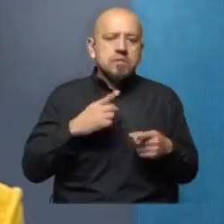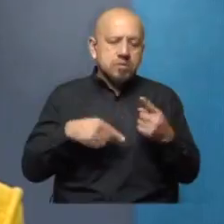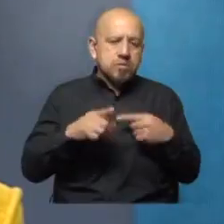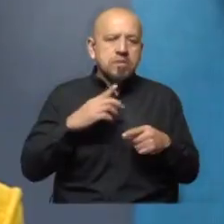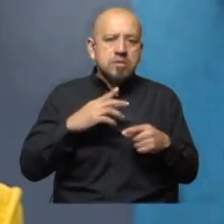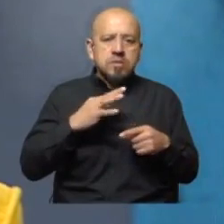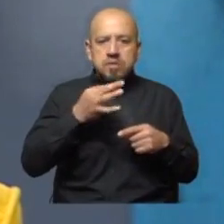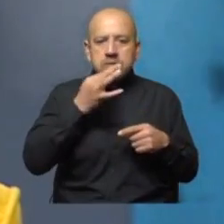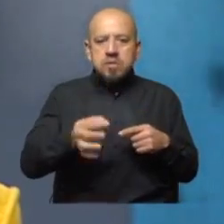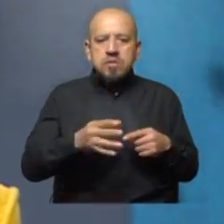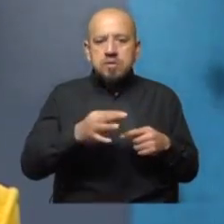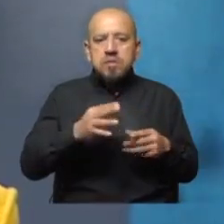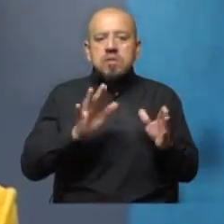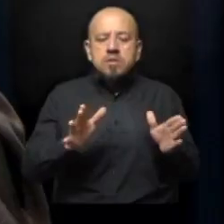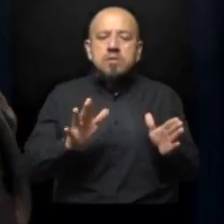simplemente